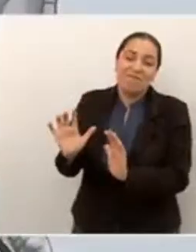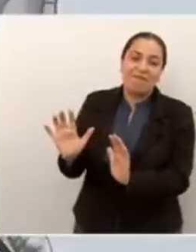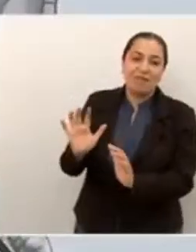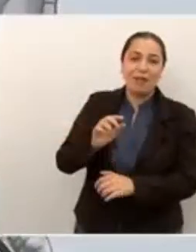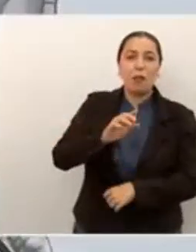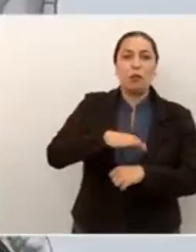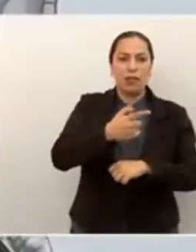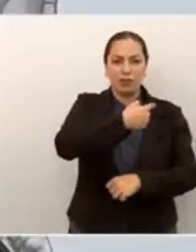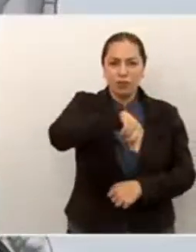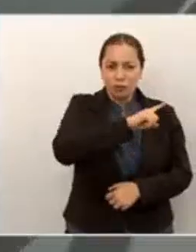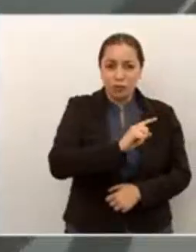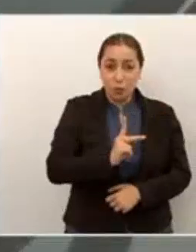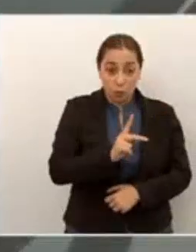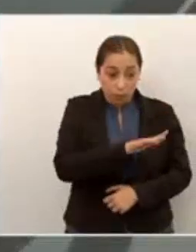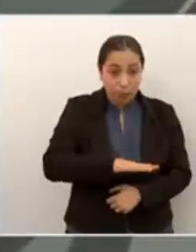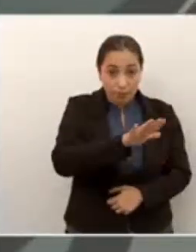México.